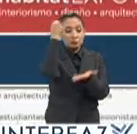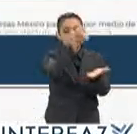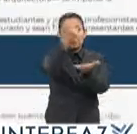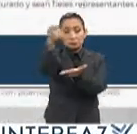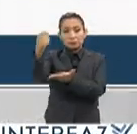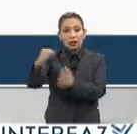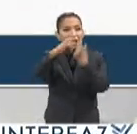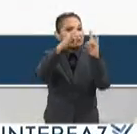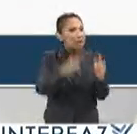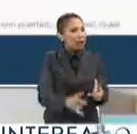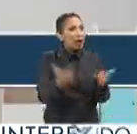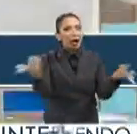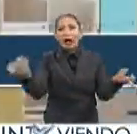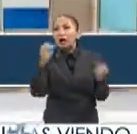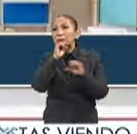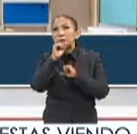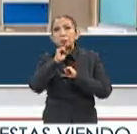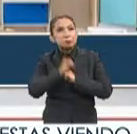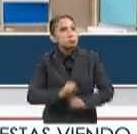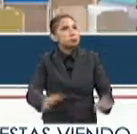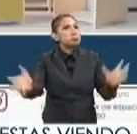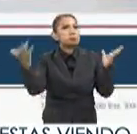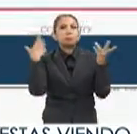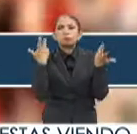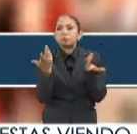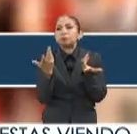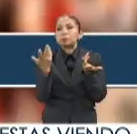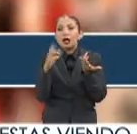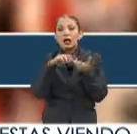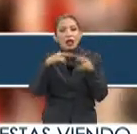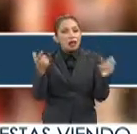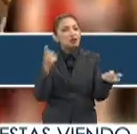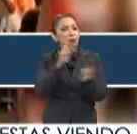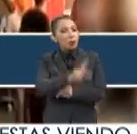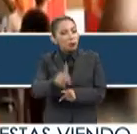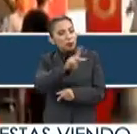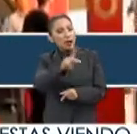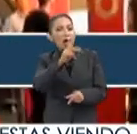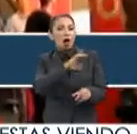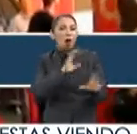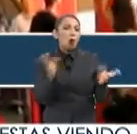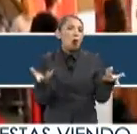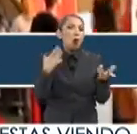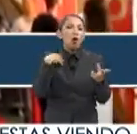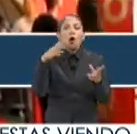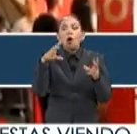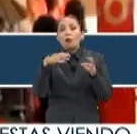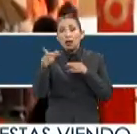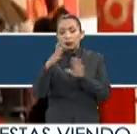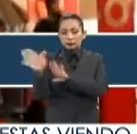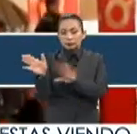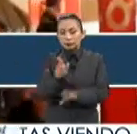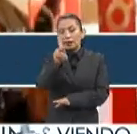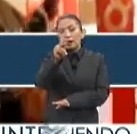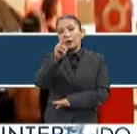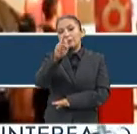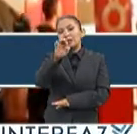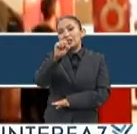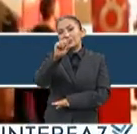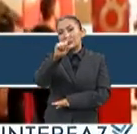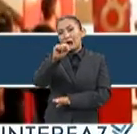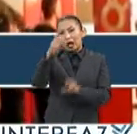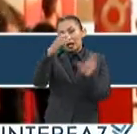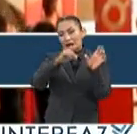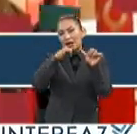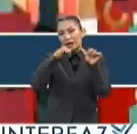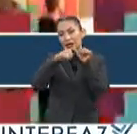en stands, campañas de relaciones públicas, campañas comerciales. Y después tenemos Prisma, que son las siglas del Premio de